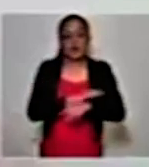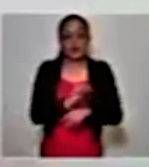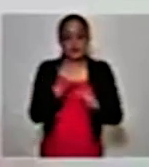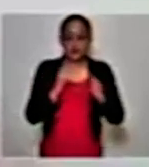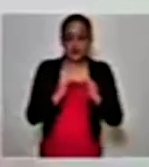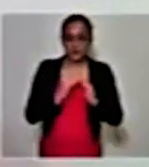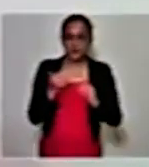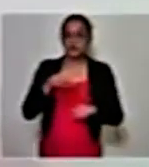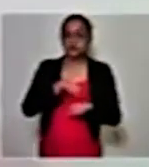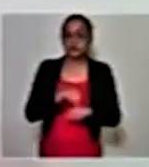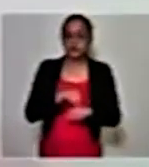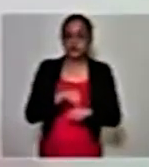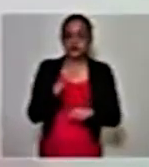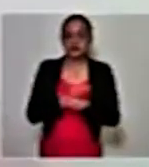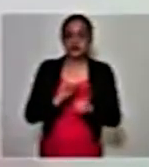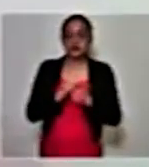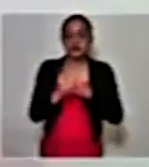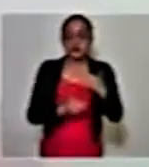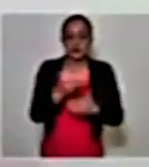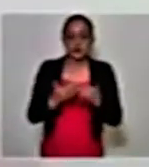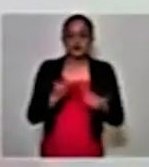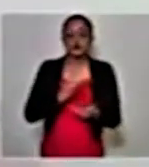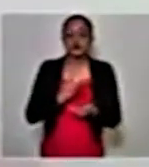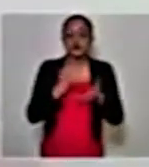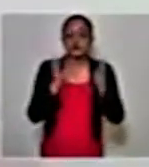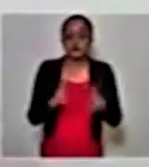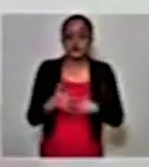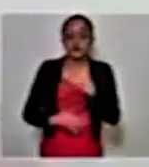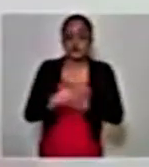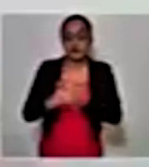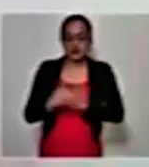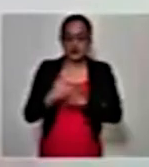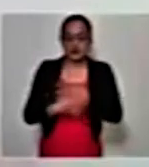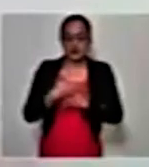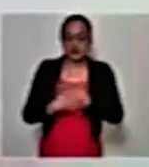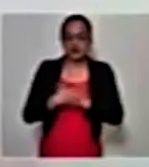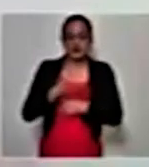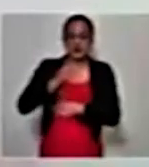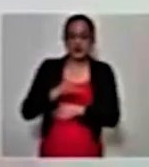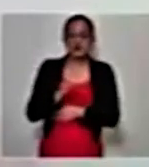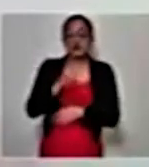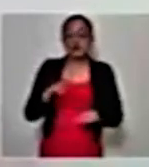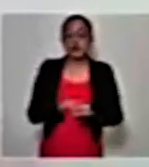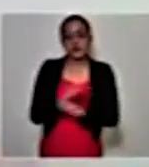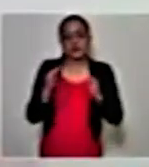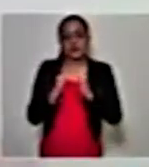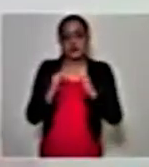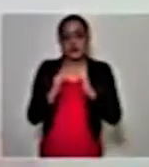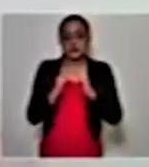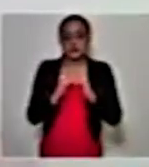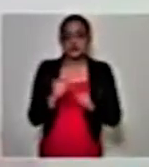y construcción. Hemos avanzado, llevamos 15 autorizaciones para reubicación